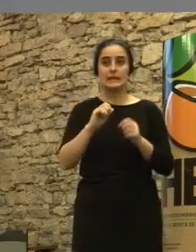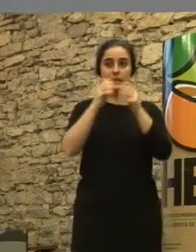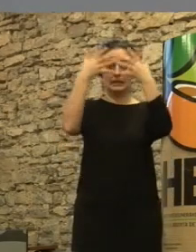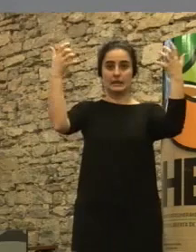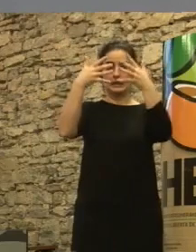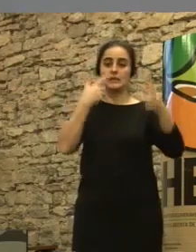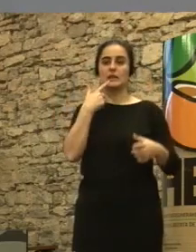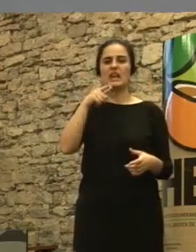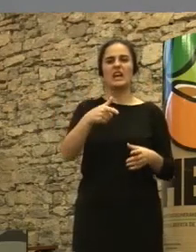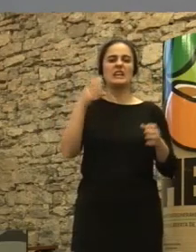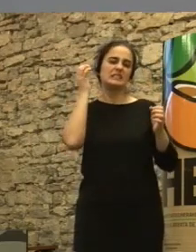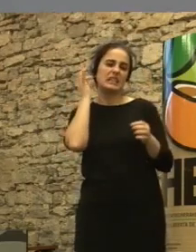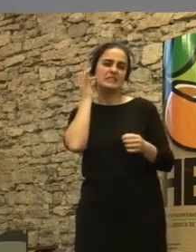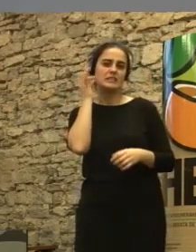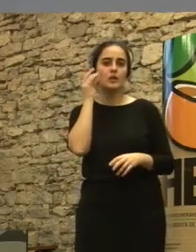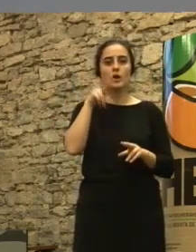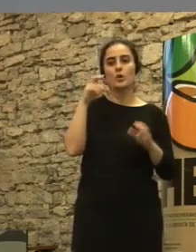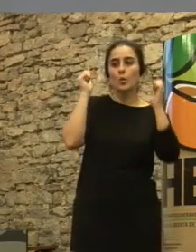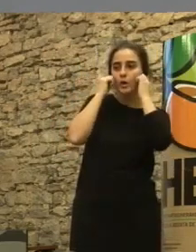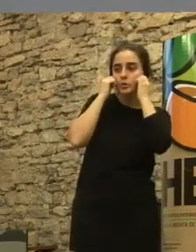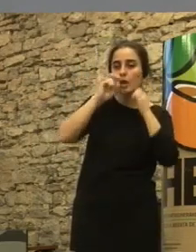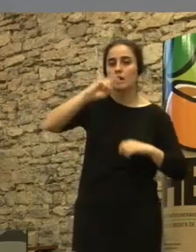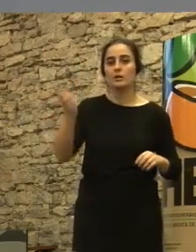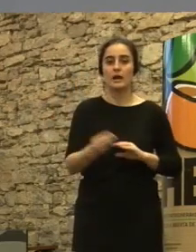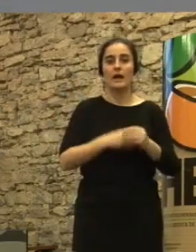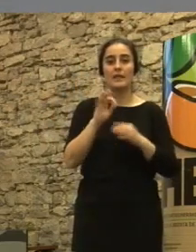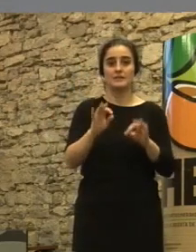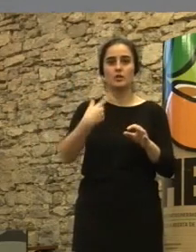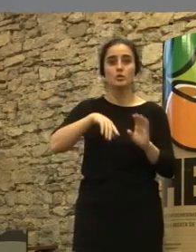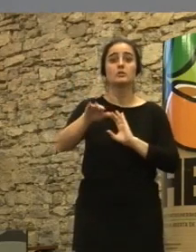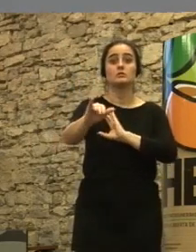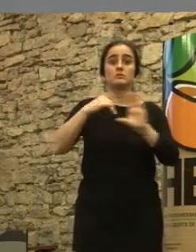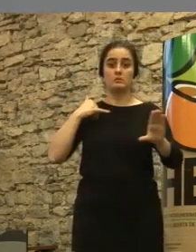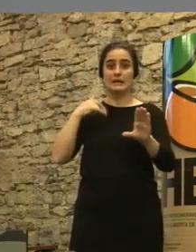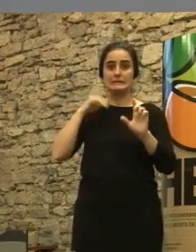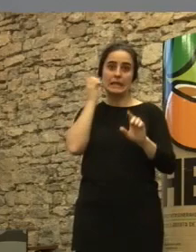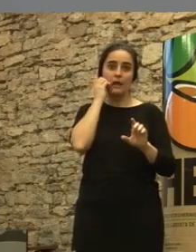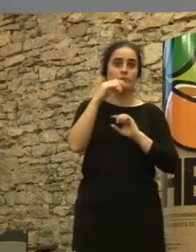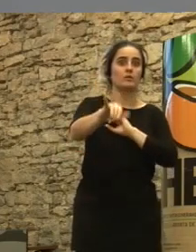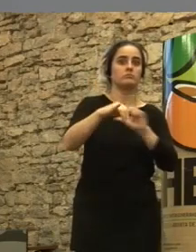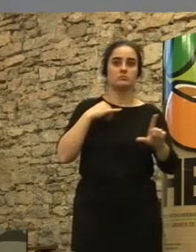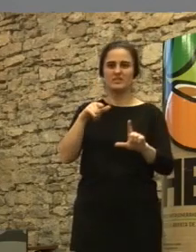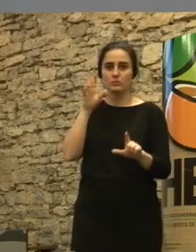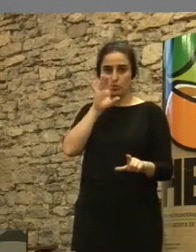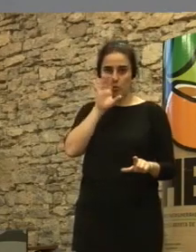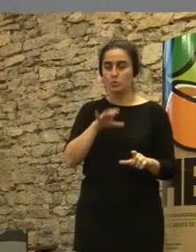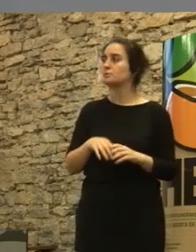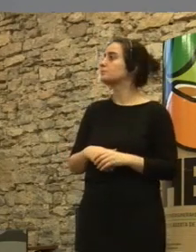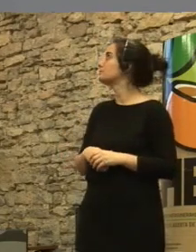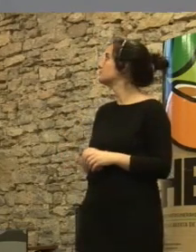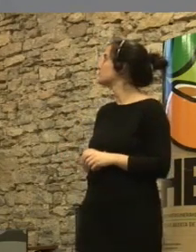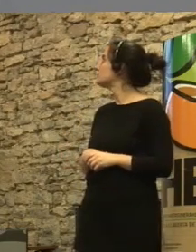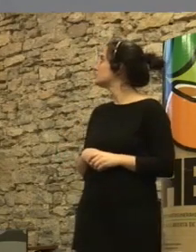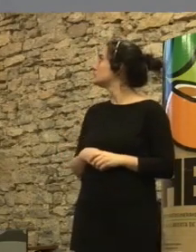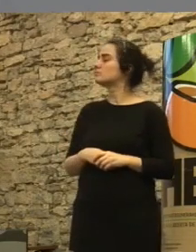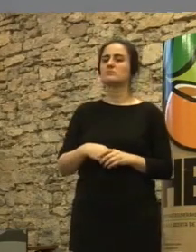mentira. Esta señora nunca estudia nada y hace no sé qué y hace no sé cuánto. Y nosotros recibimos estas cosas en los teléfonos. Este de aquí es súper curioso. ¿Quién piensa